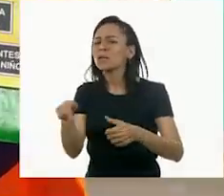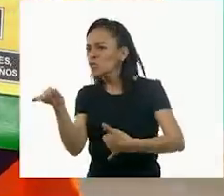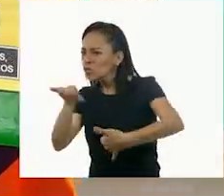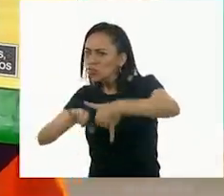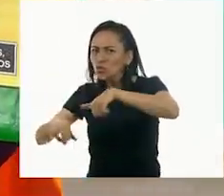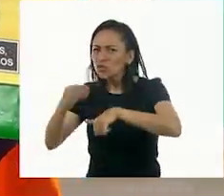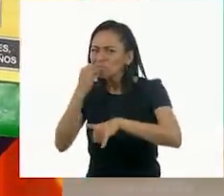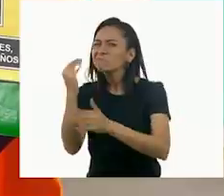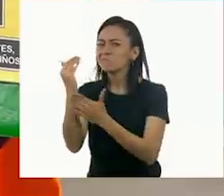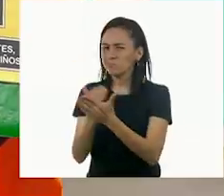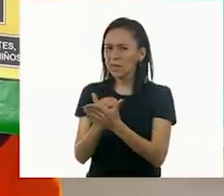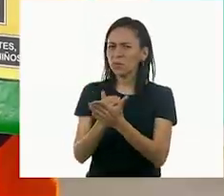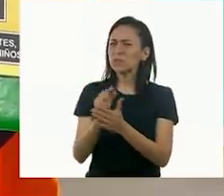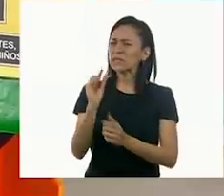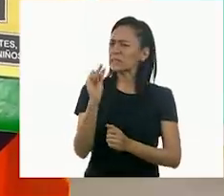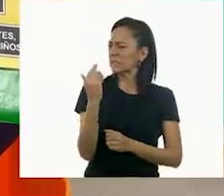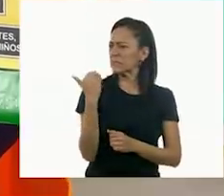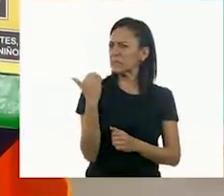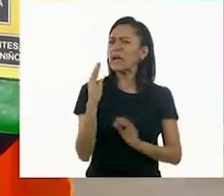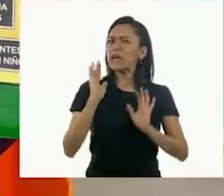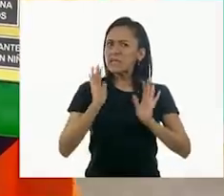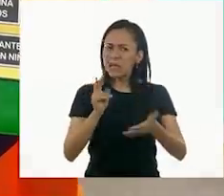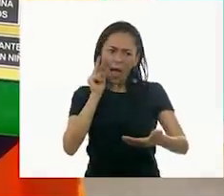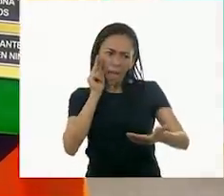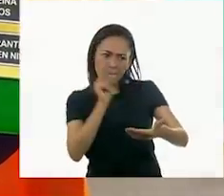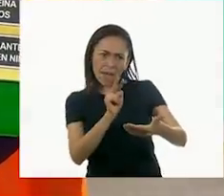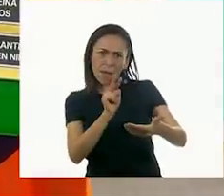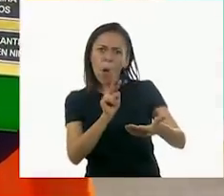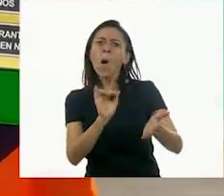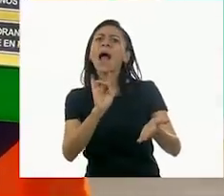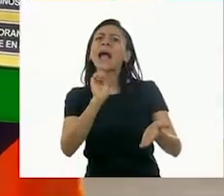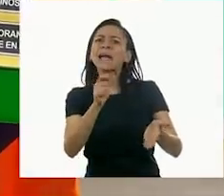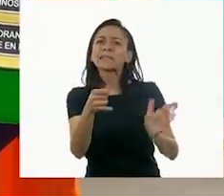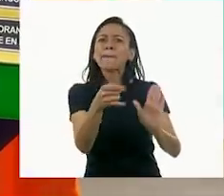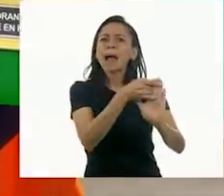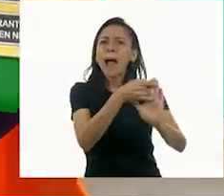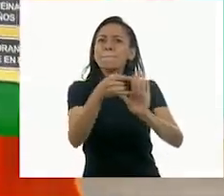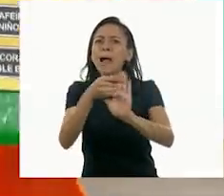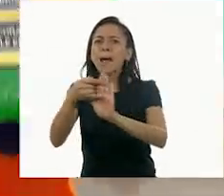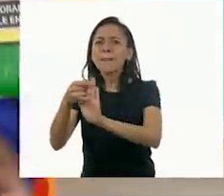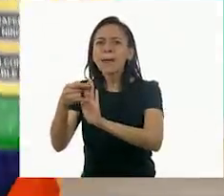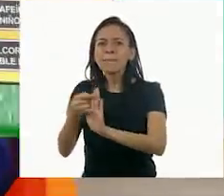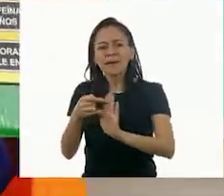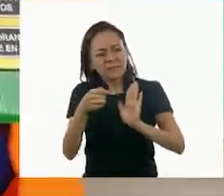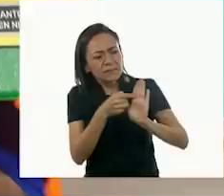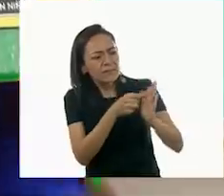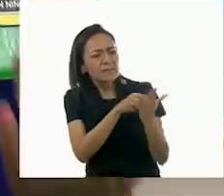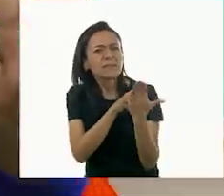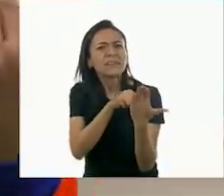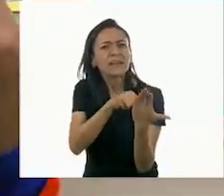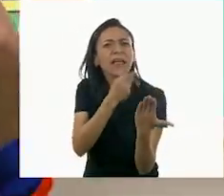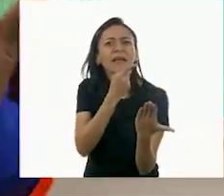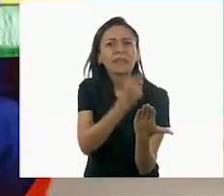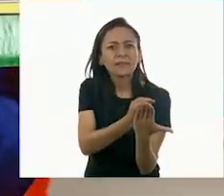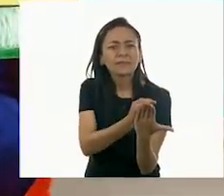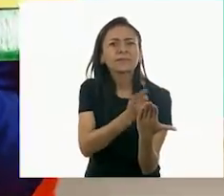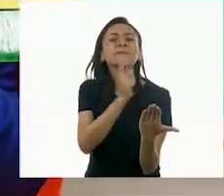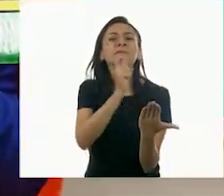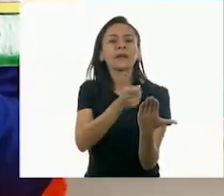unas etiquetas donde te recomiendan que no consumas productos que